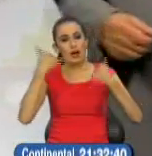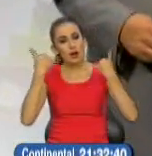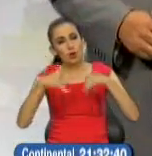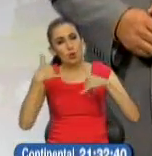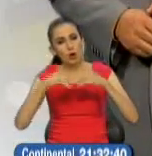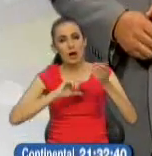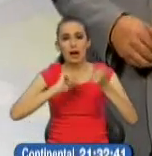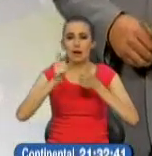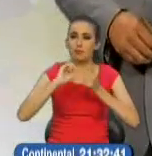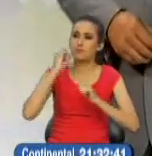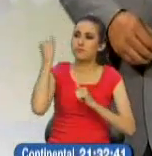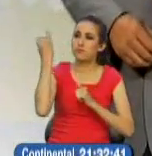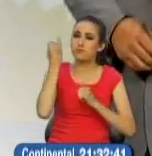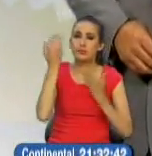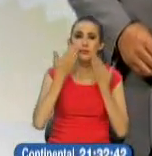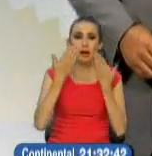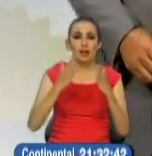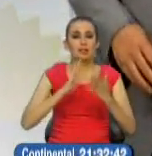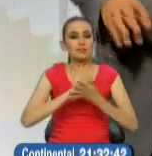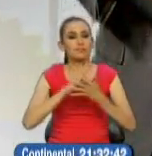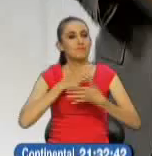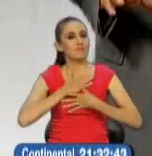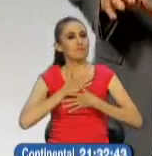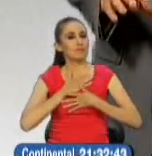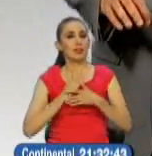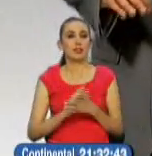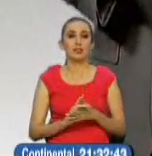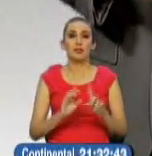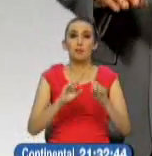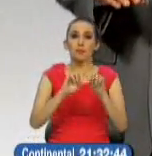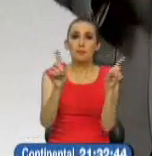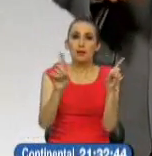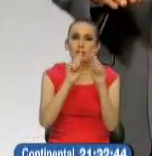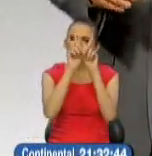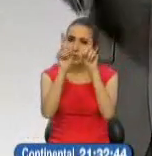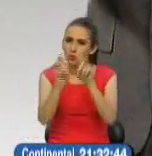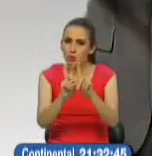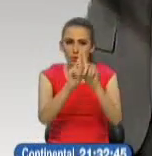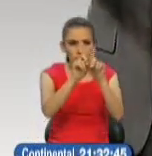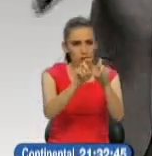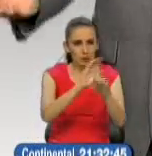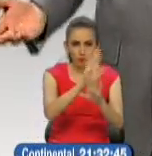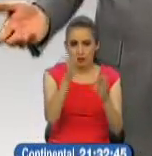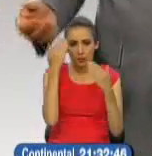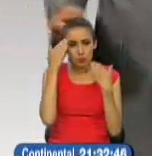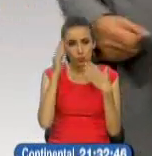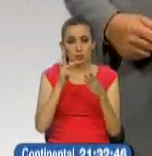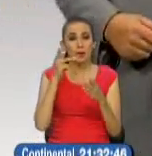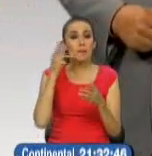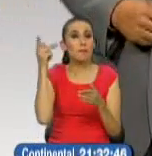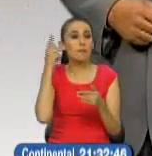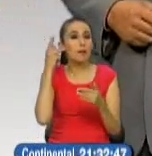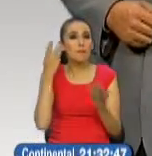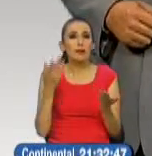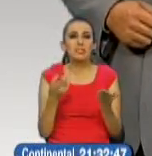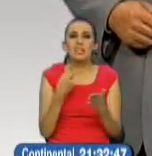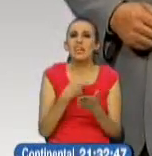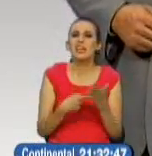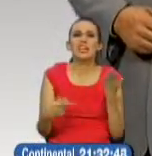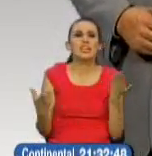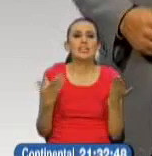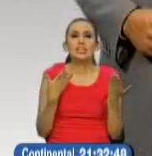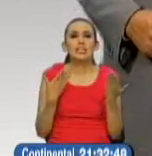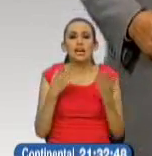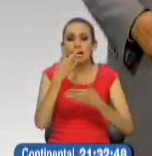de un periodo de relajación para niños y jóvenes. No obstante, una pregunta recurrente entre ustedes, los padres de familia, es ¿qué harán